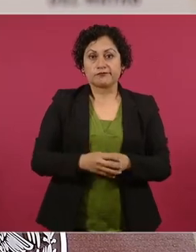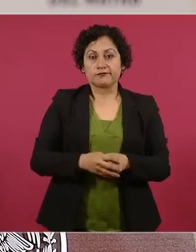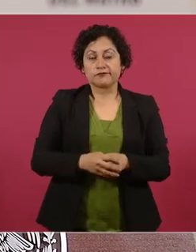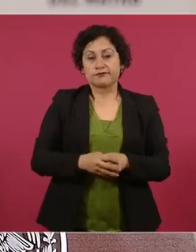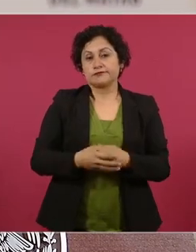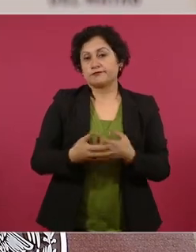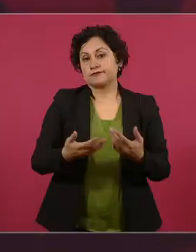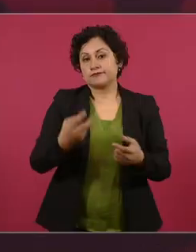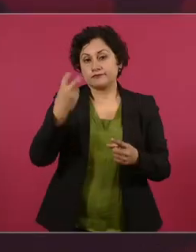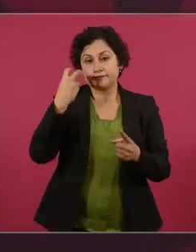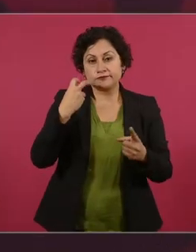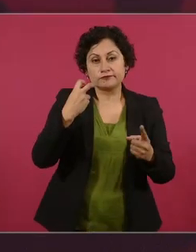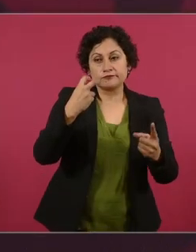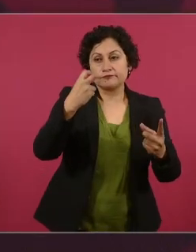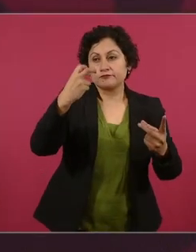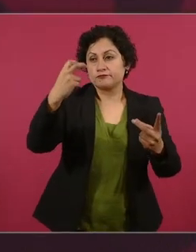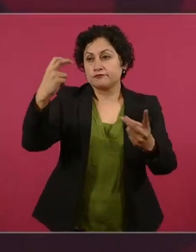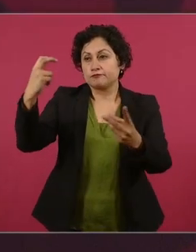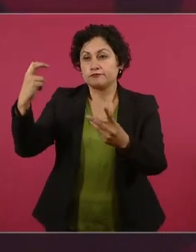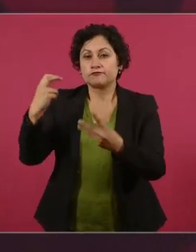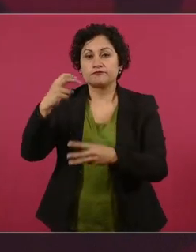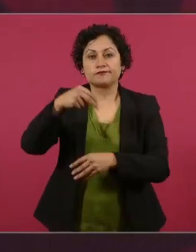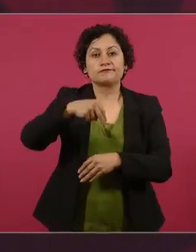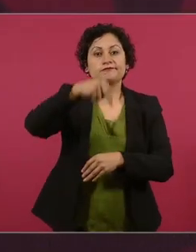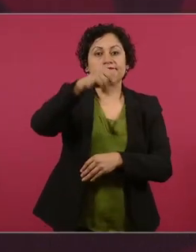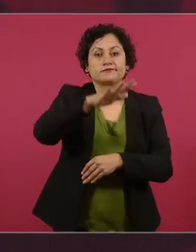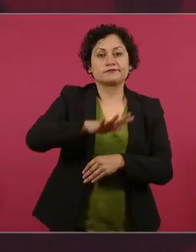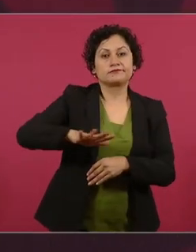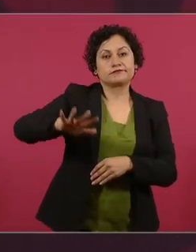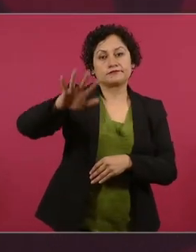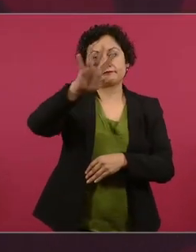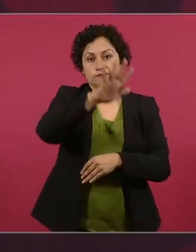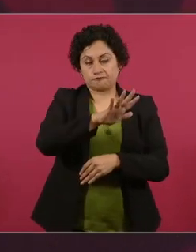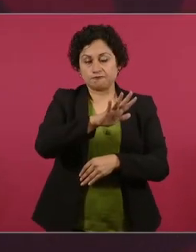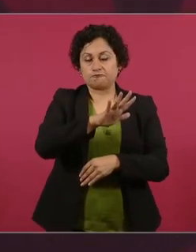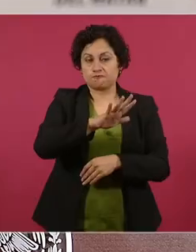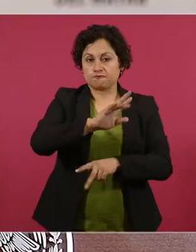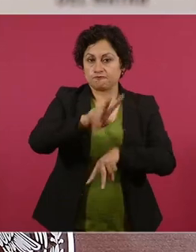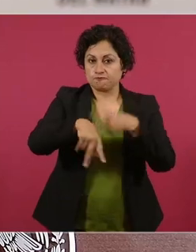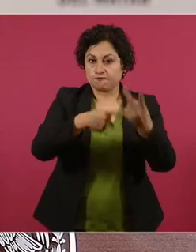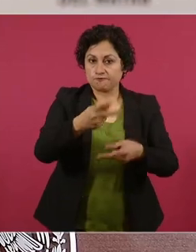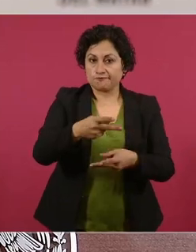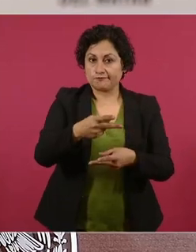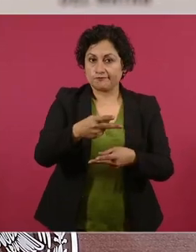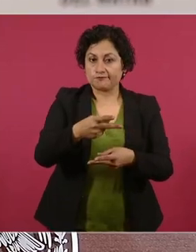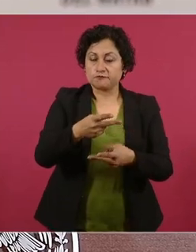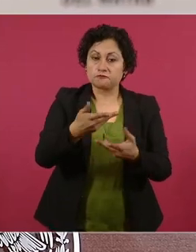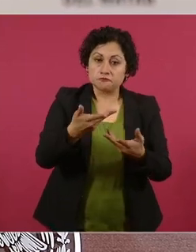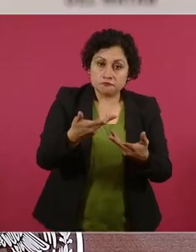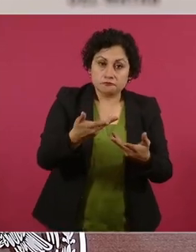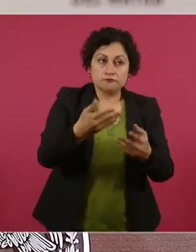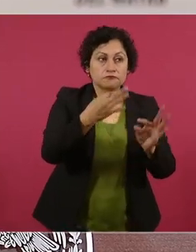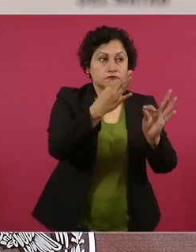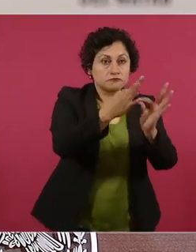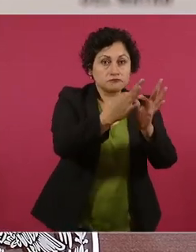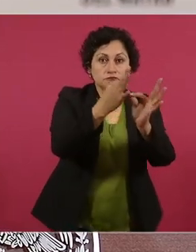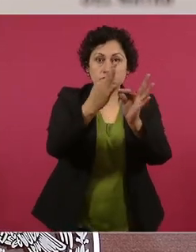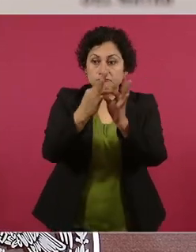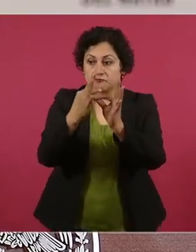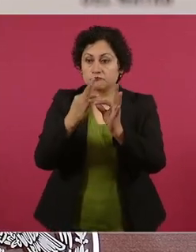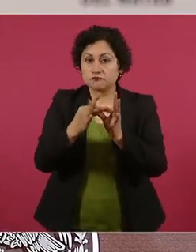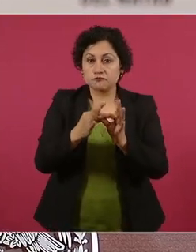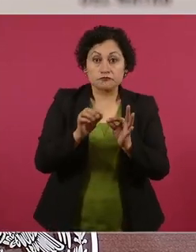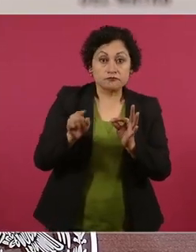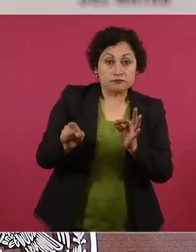es una gira por el norte, si tenemos tiempo. Y si ya están terminados los trabajos en